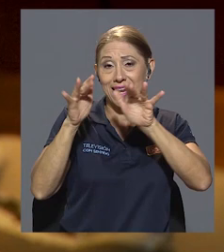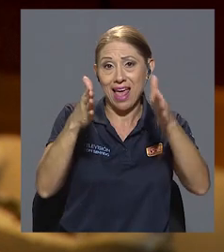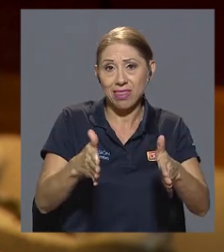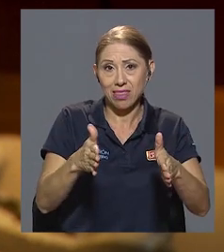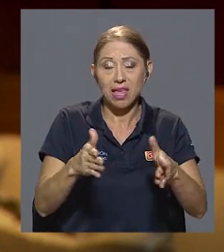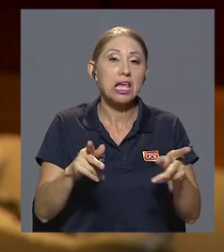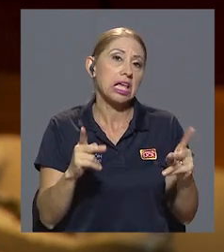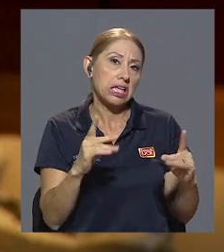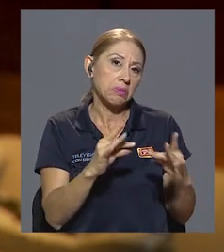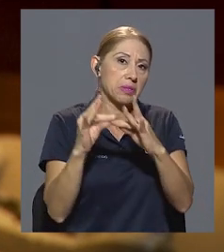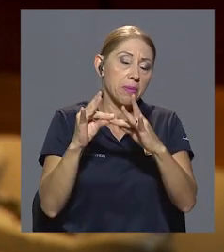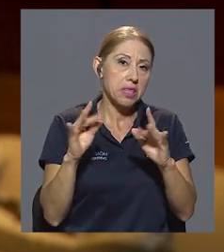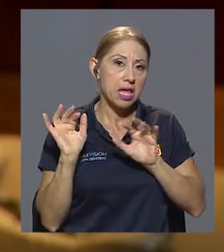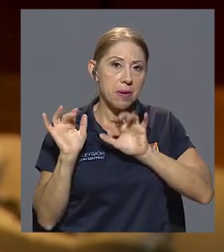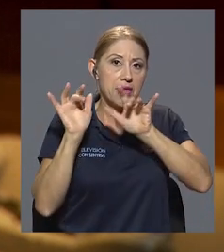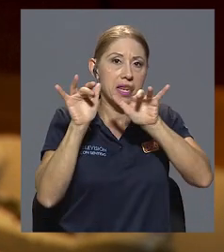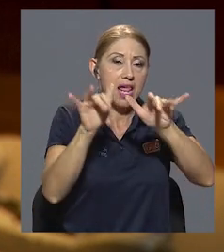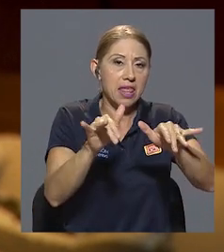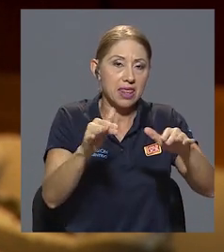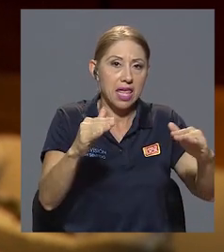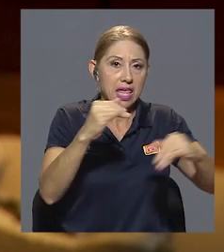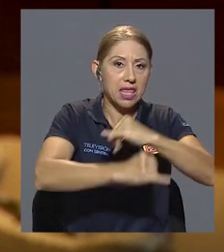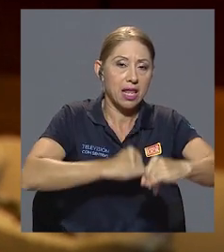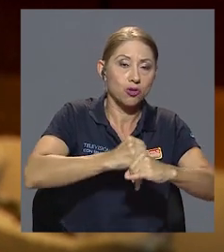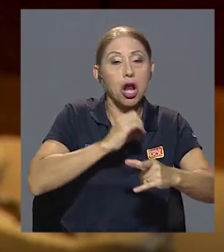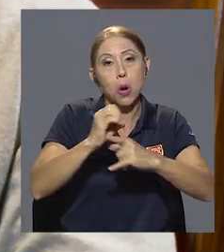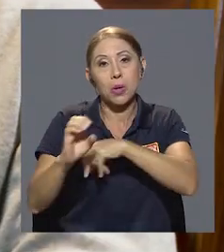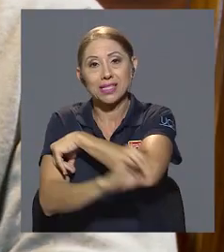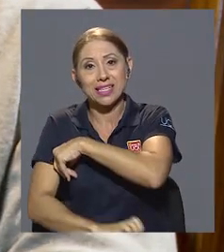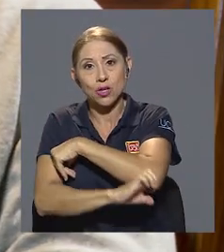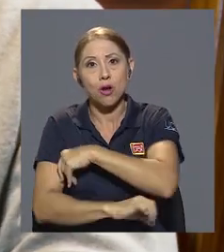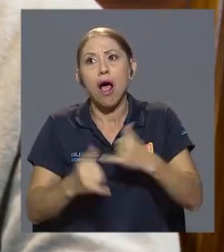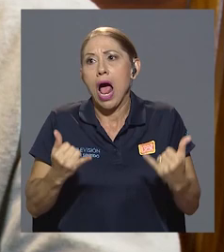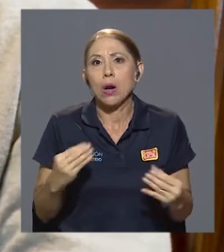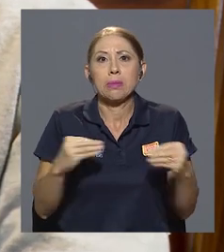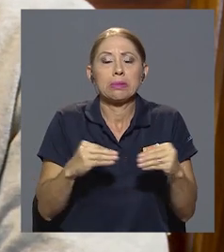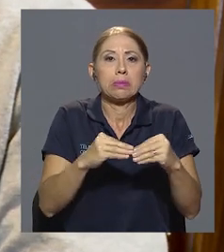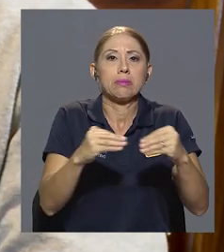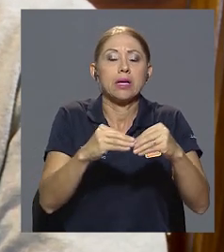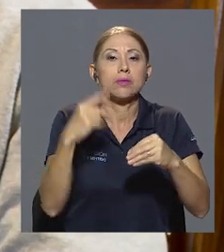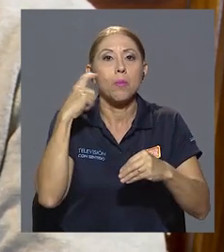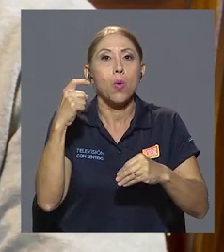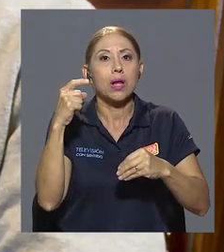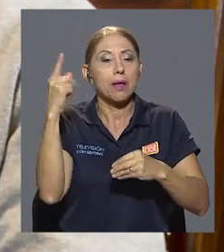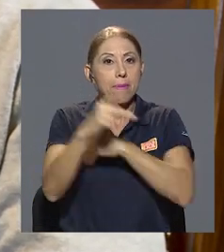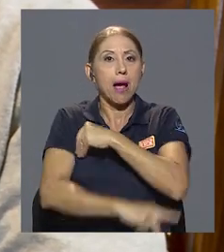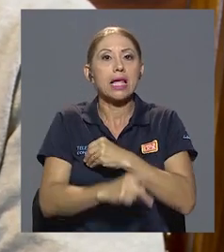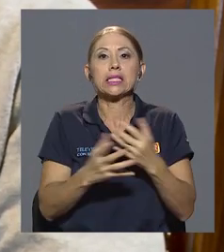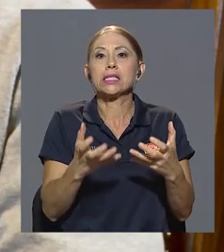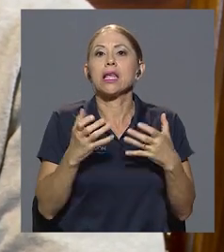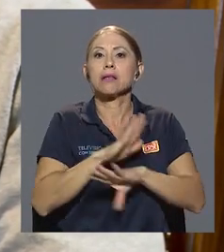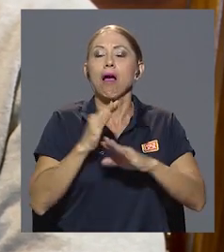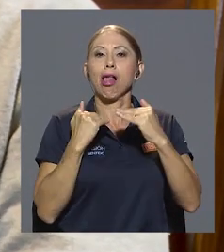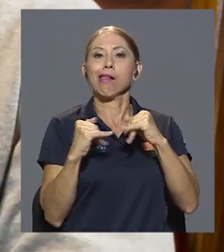particularmente inmigrante internacional o extranjero se haya exacerbado por la necesidad que tienen los estados de determinar sus